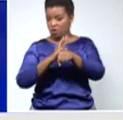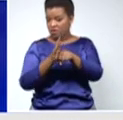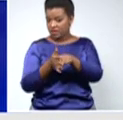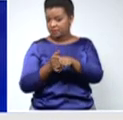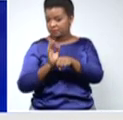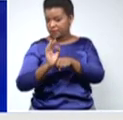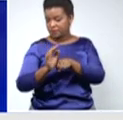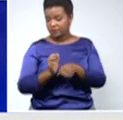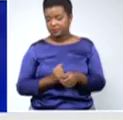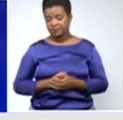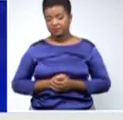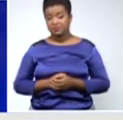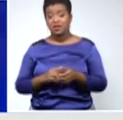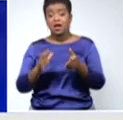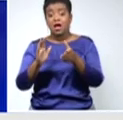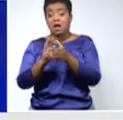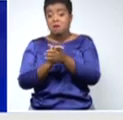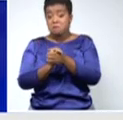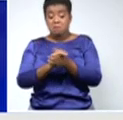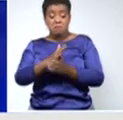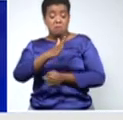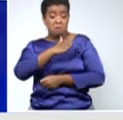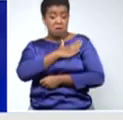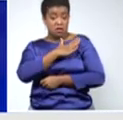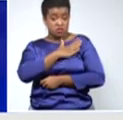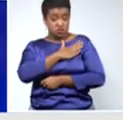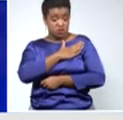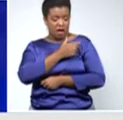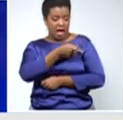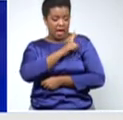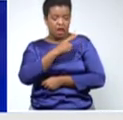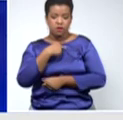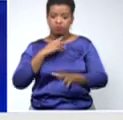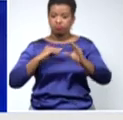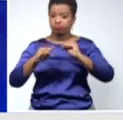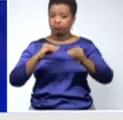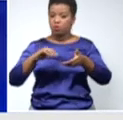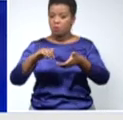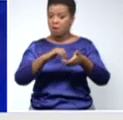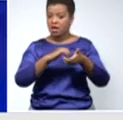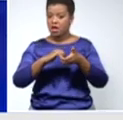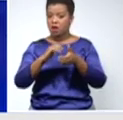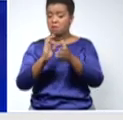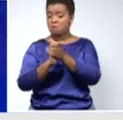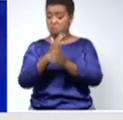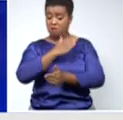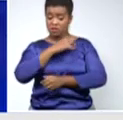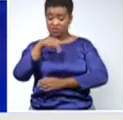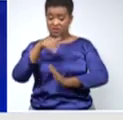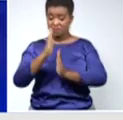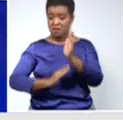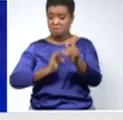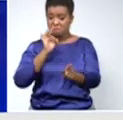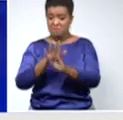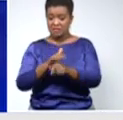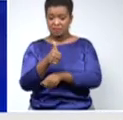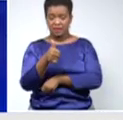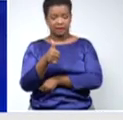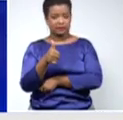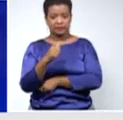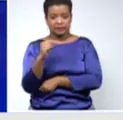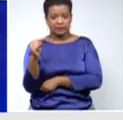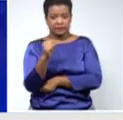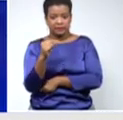donde marzo, como me decía ayer un compañero, Durán, marzo no ha empezado bien, es verdad. Ya en los 2